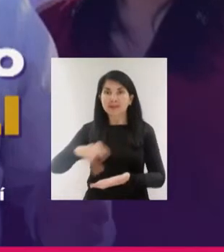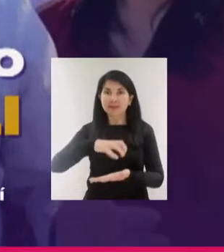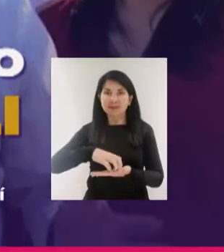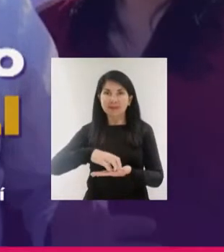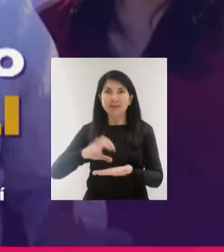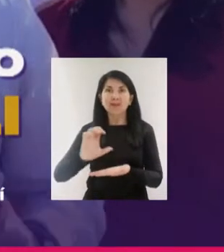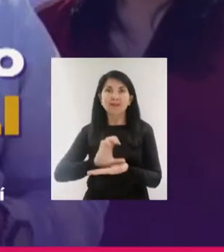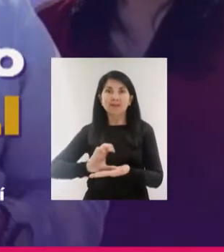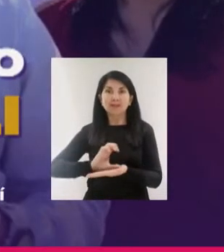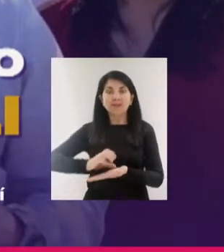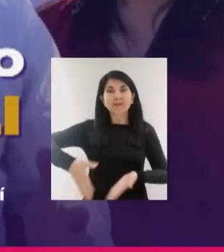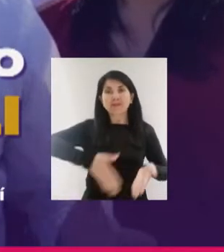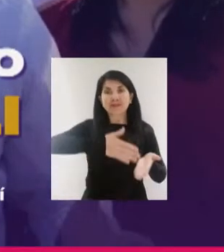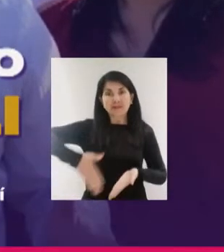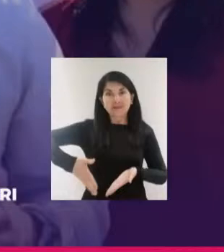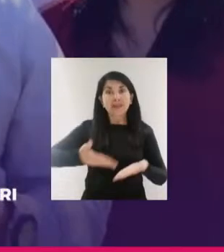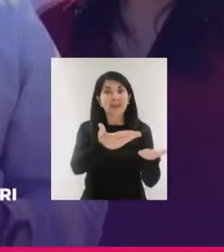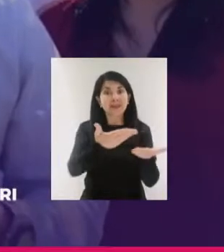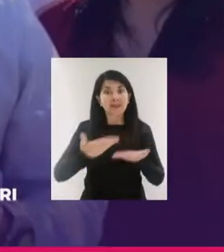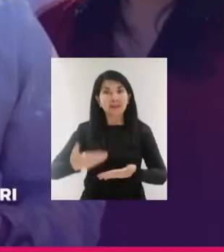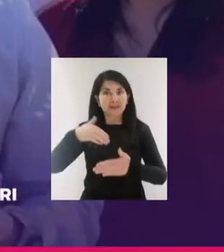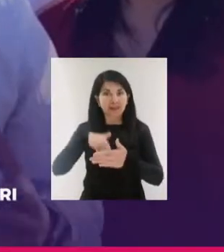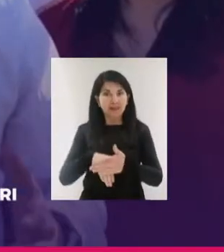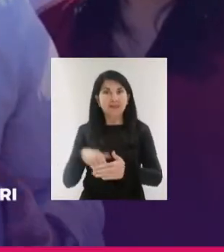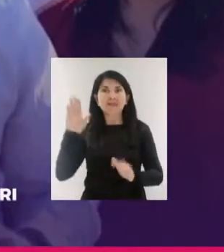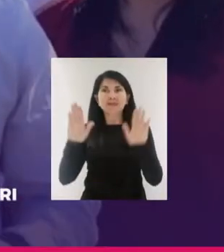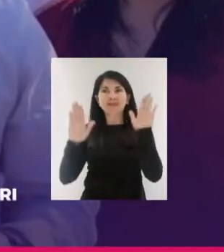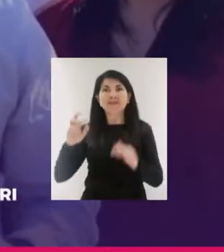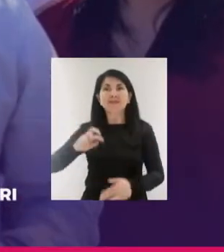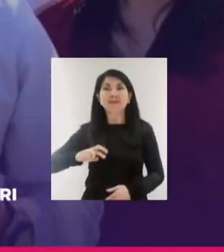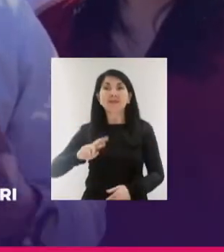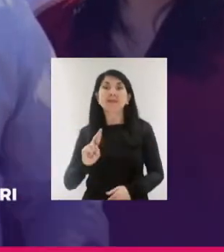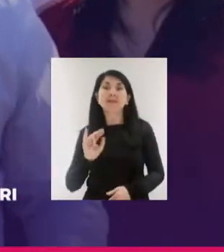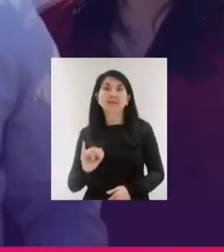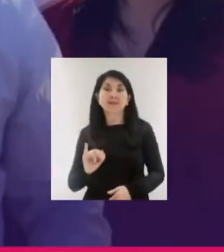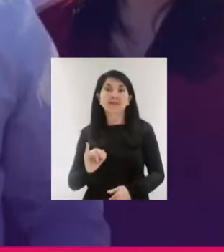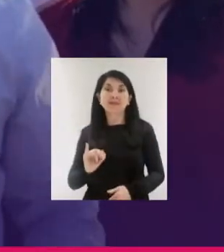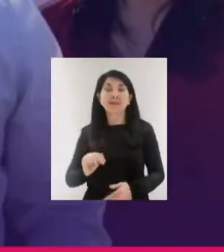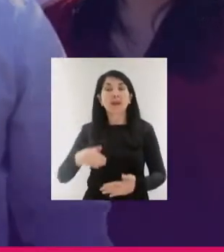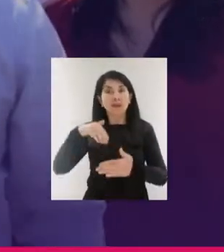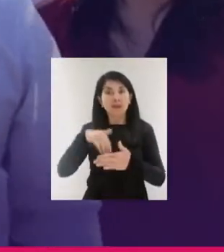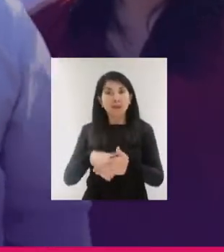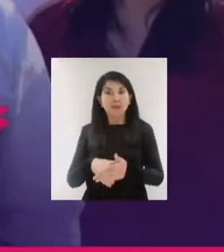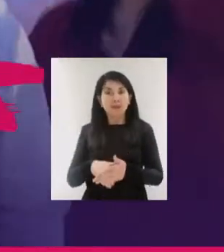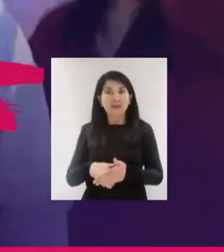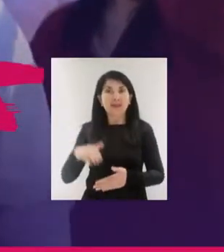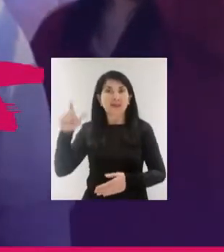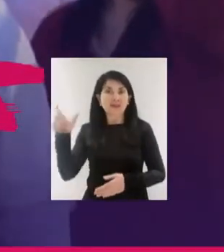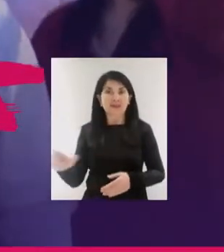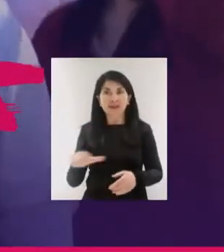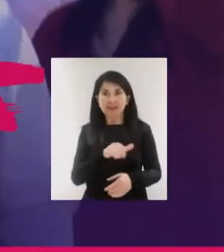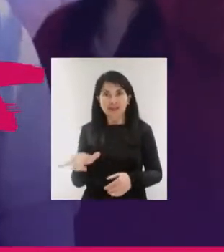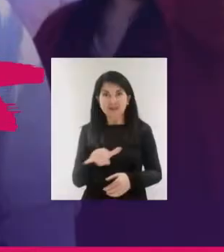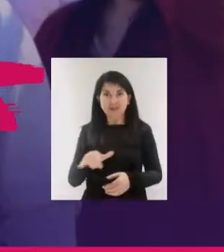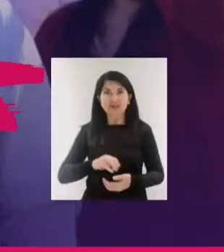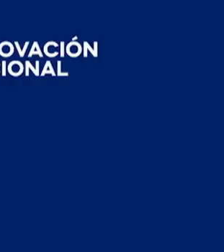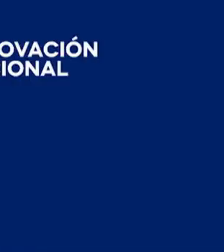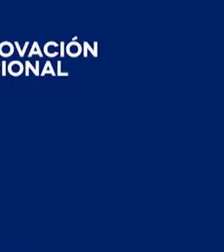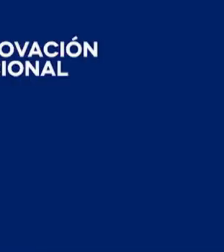y desde un barrio en la comuna de conchalí te invitamos a votar por los candidatos del pri vota por alguien como tú